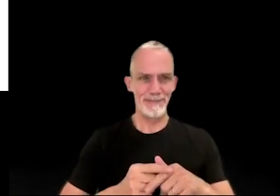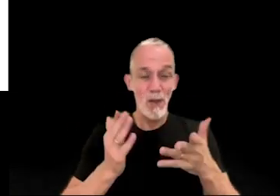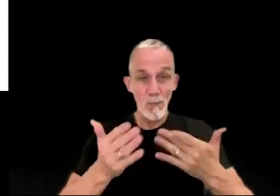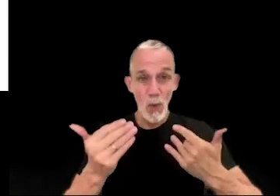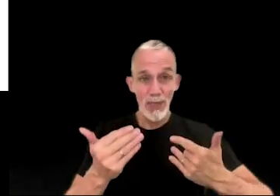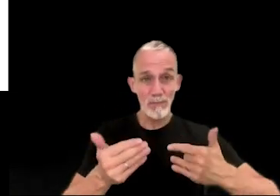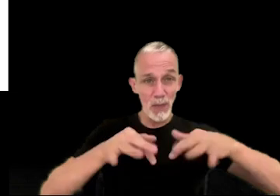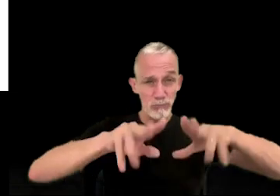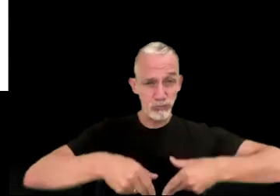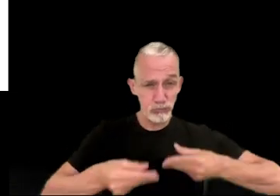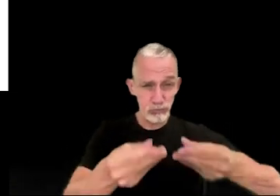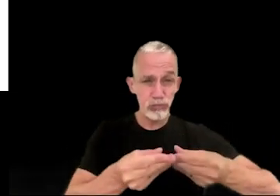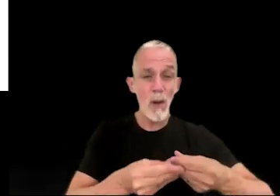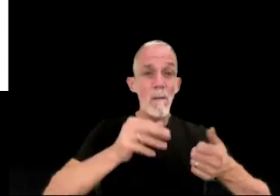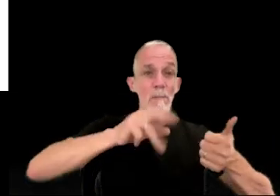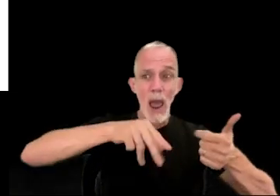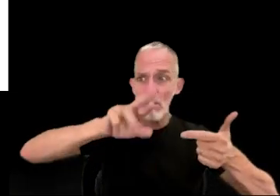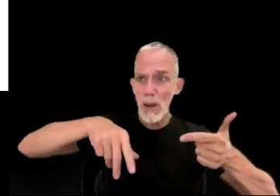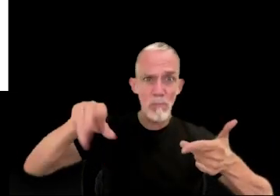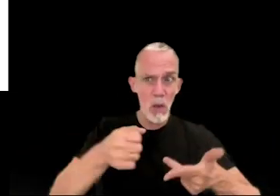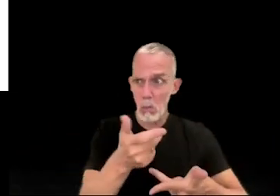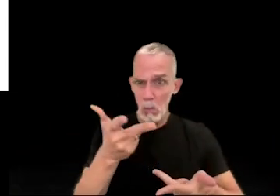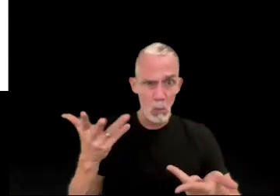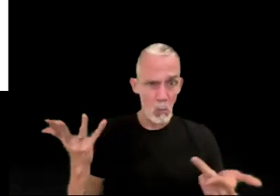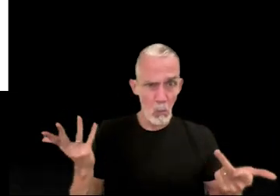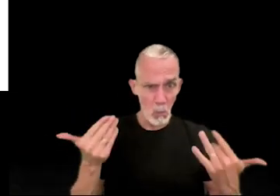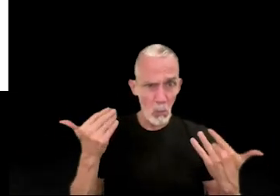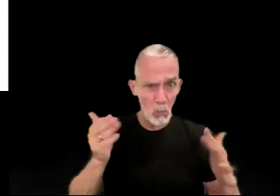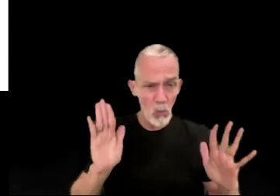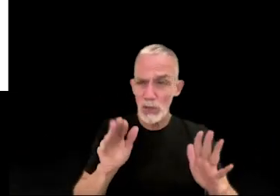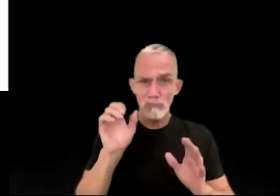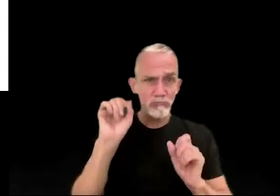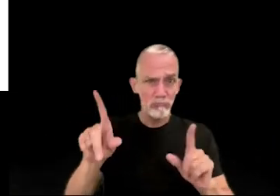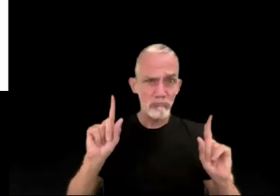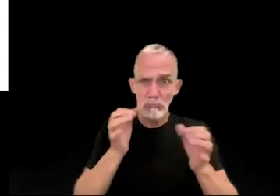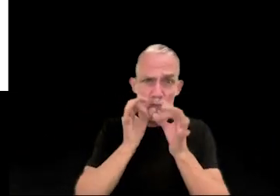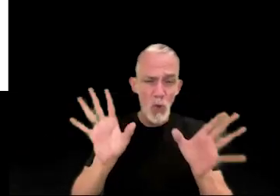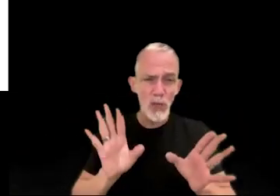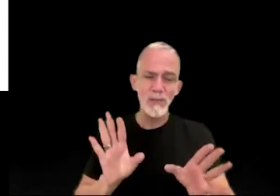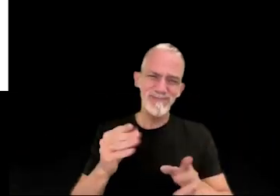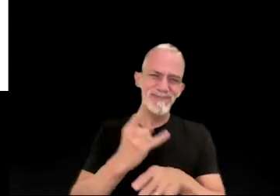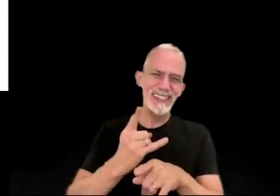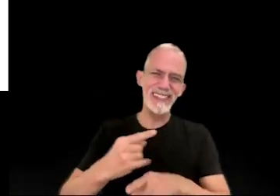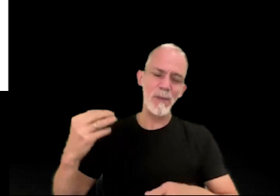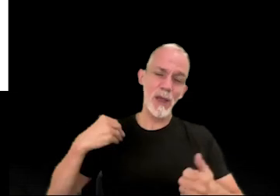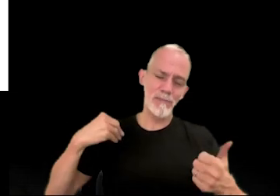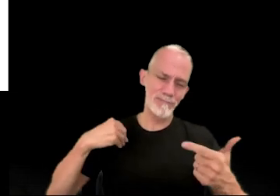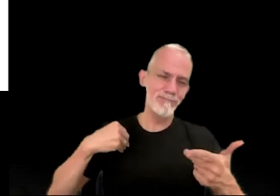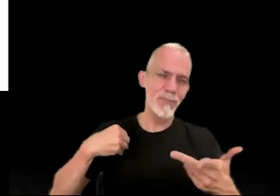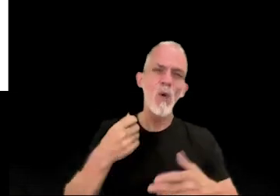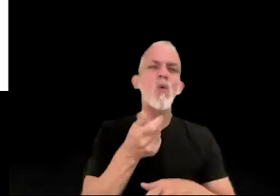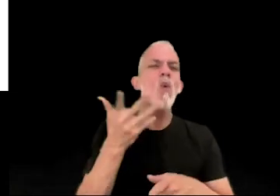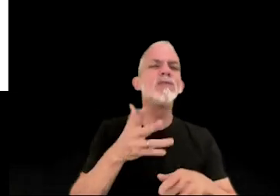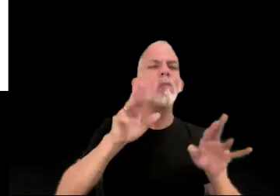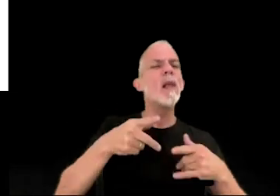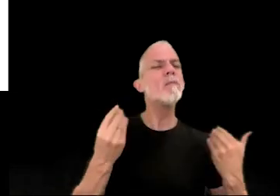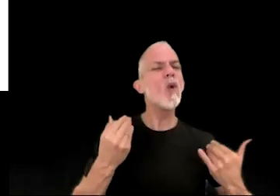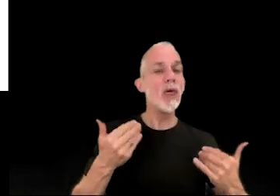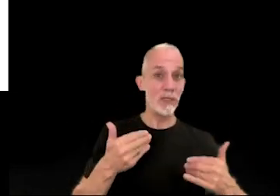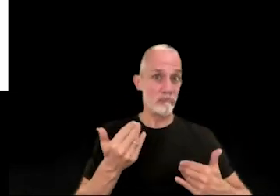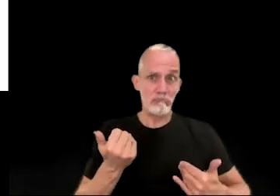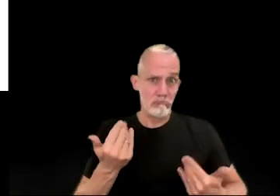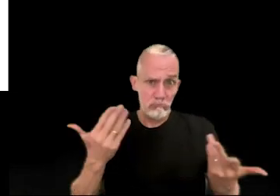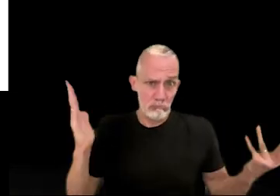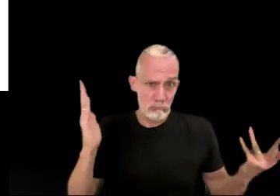la cantidad de planes que sean necesarios, esa es una consulta que quizás siempre nos surge. Tenemos que tener presente